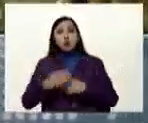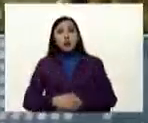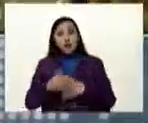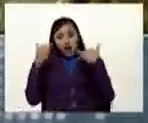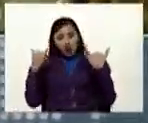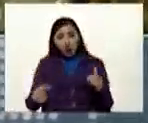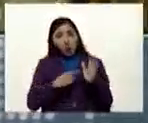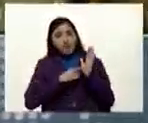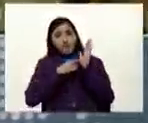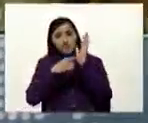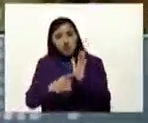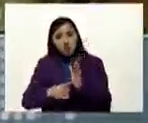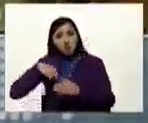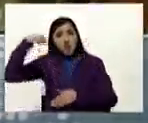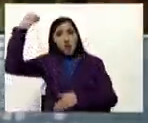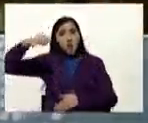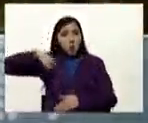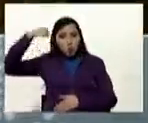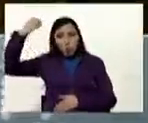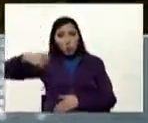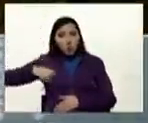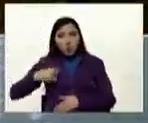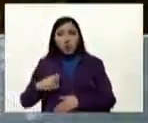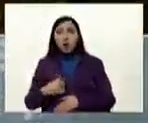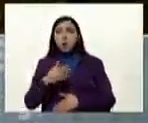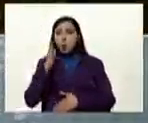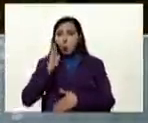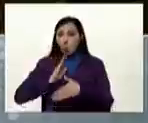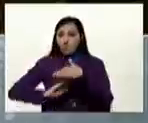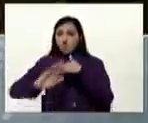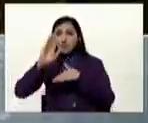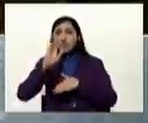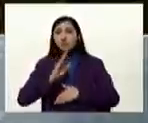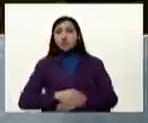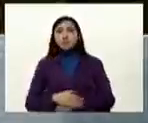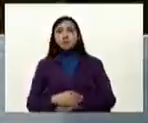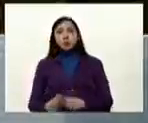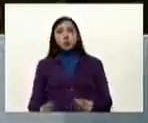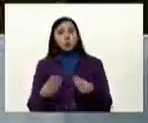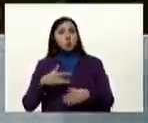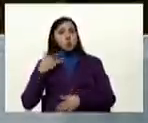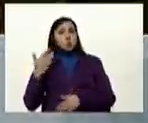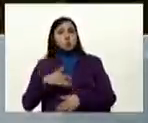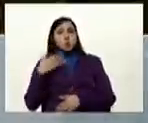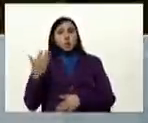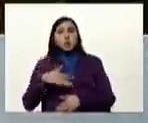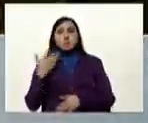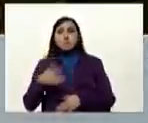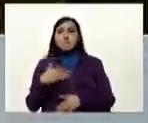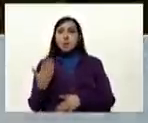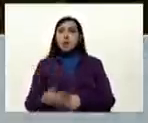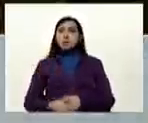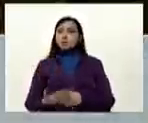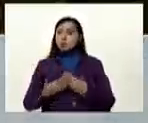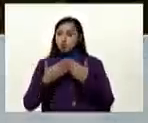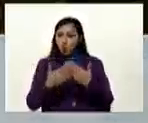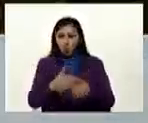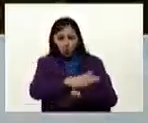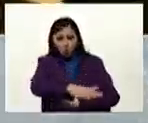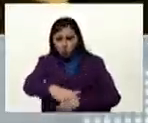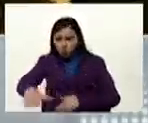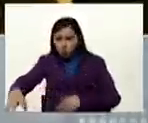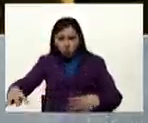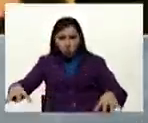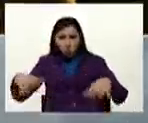quiero presentarles un video humildemente, pero con mucho sentimiento. Se lo dedico a los niños, a las